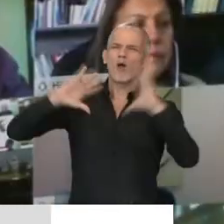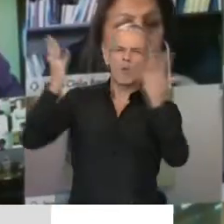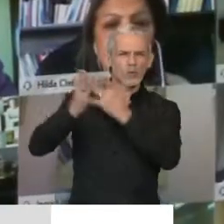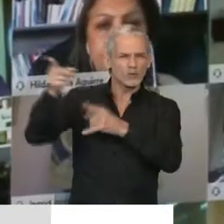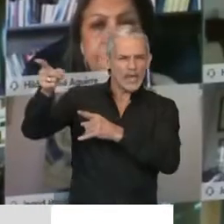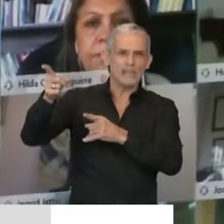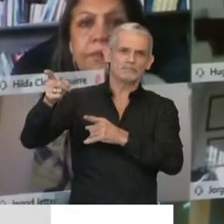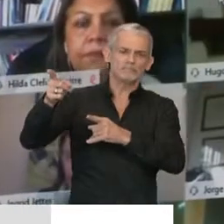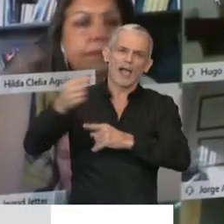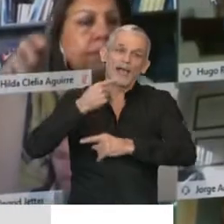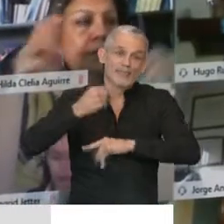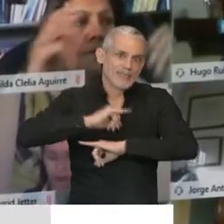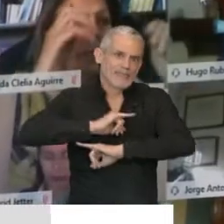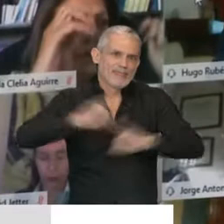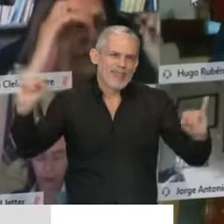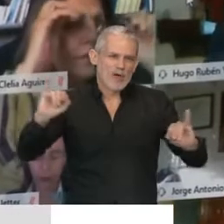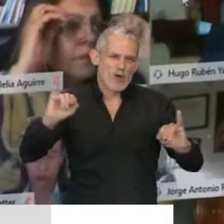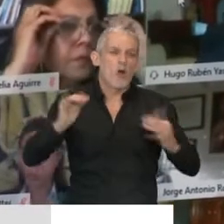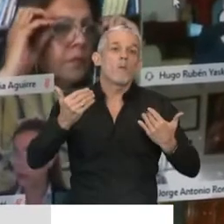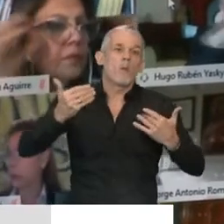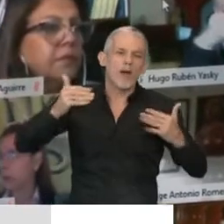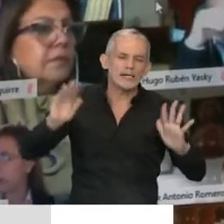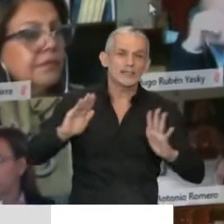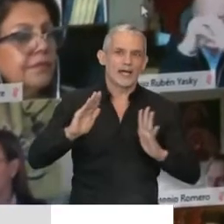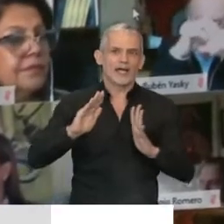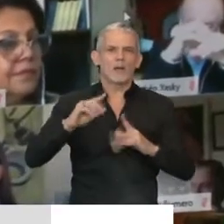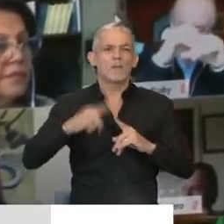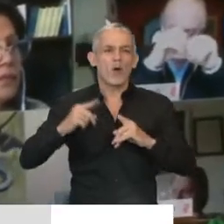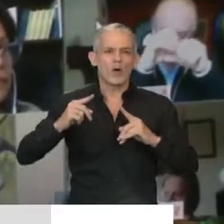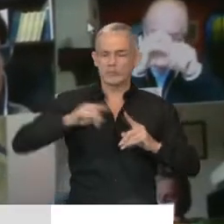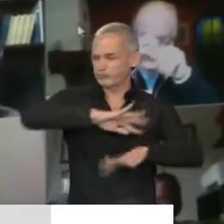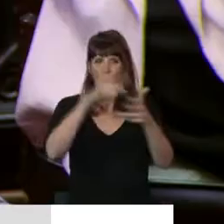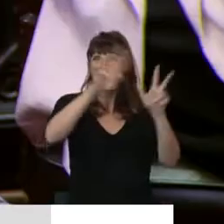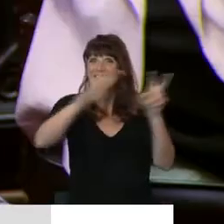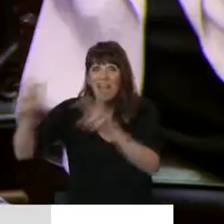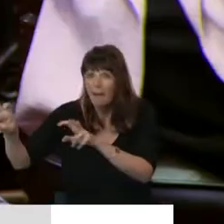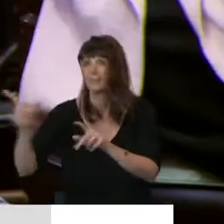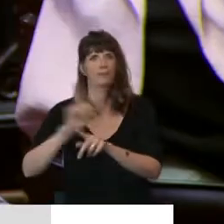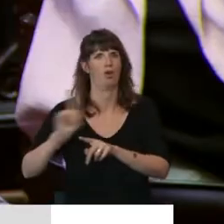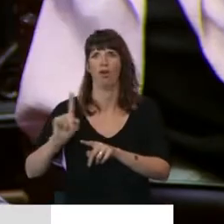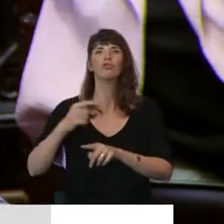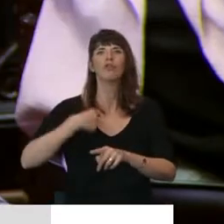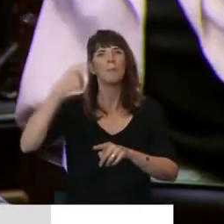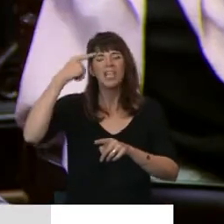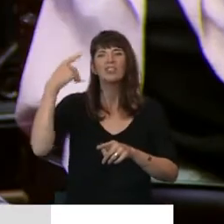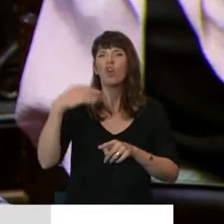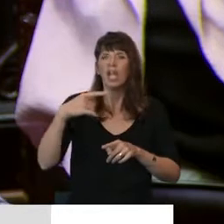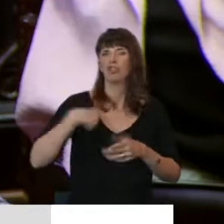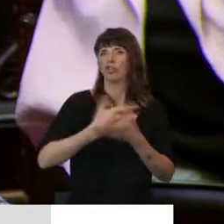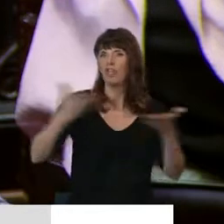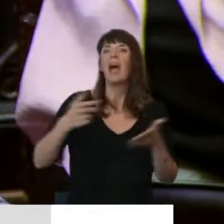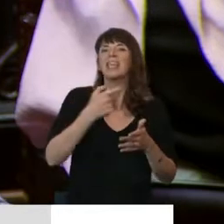los requisitos de seguridad e higiene las tareas de cuidado y la compensación de gastos entre otras cuestiones